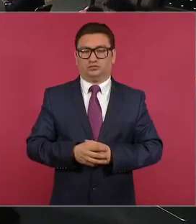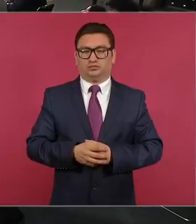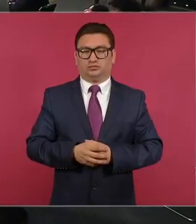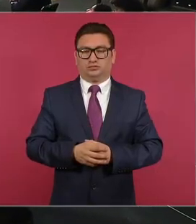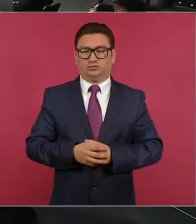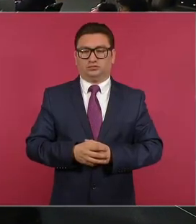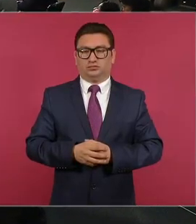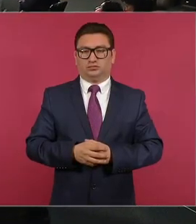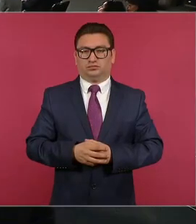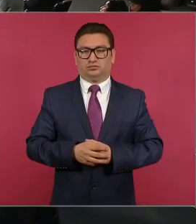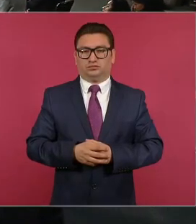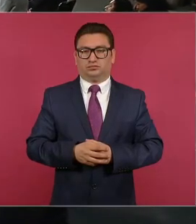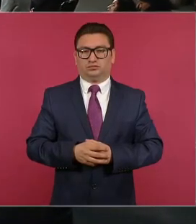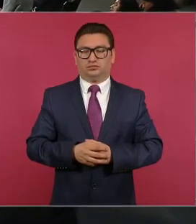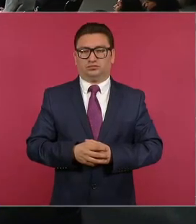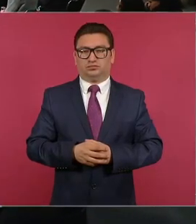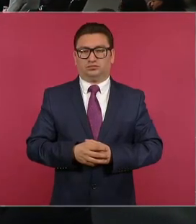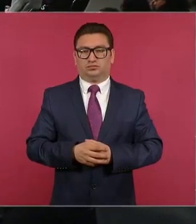No,